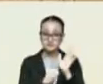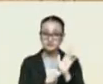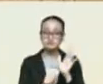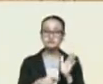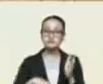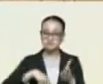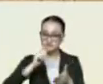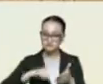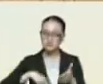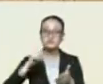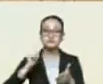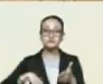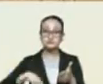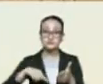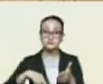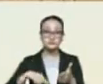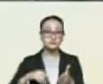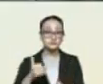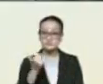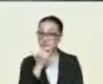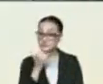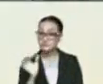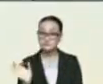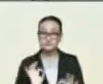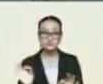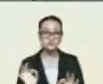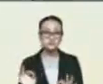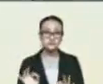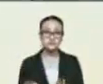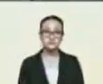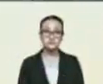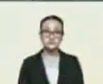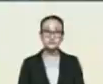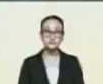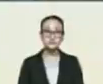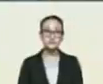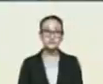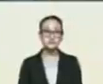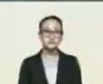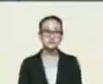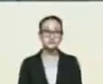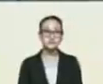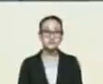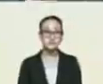fueron firmadas sin ningún tipo de observación.